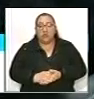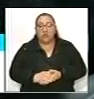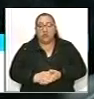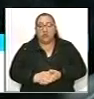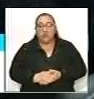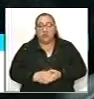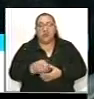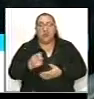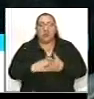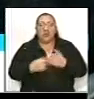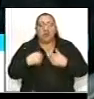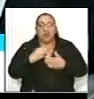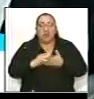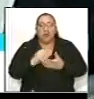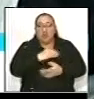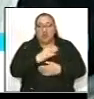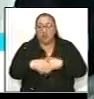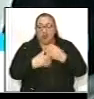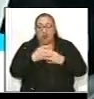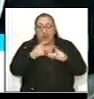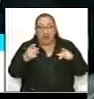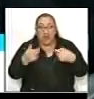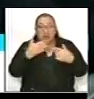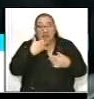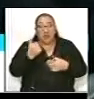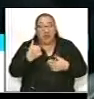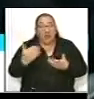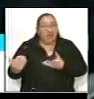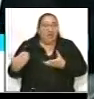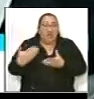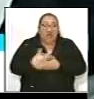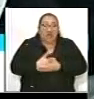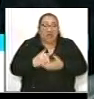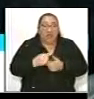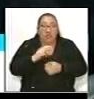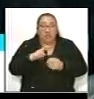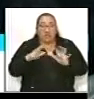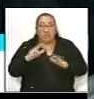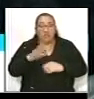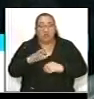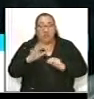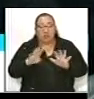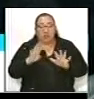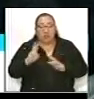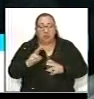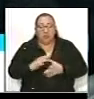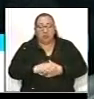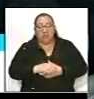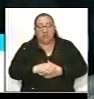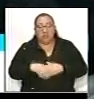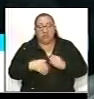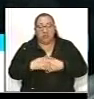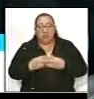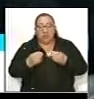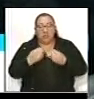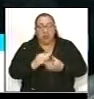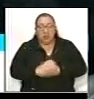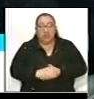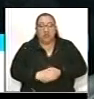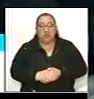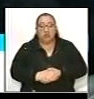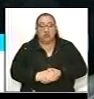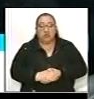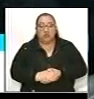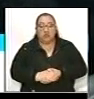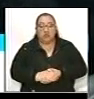más beneficios, ellos prefieren acceder a través de la 28592. Y lo que da que